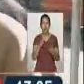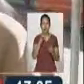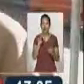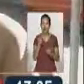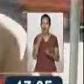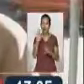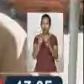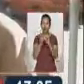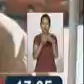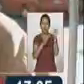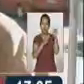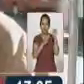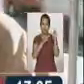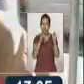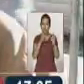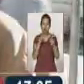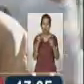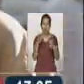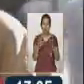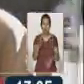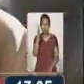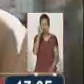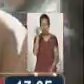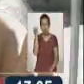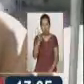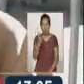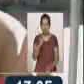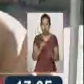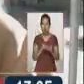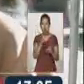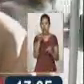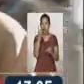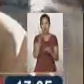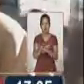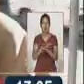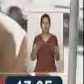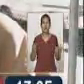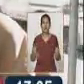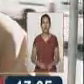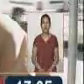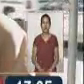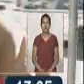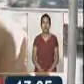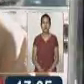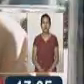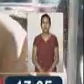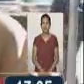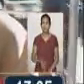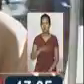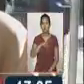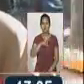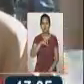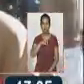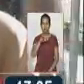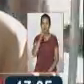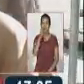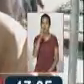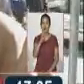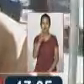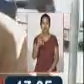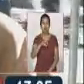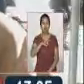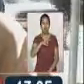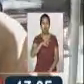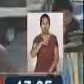del MAS y del ya. Oficialismo. Ya. Nada más, tal vez el único que conozco. ¿Comunidad Ciudadana? No conozco, ¿quién será? Ya.